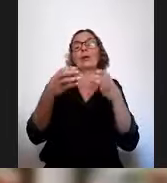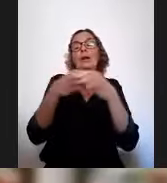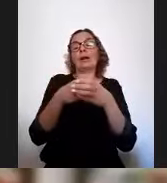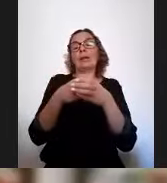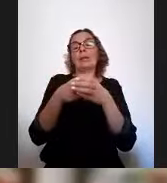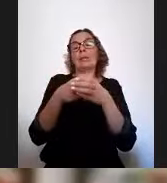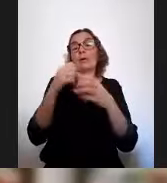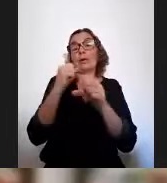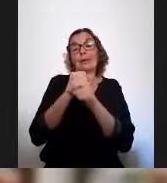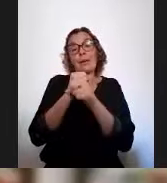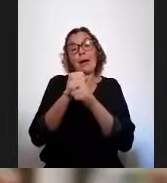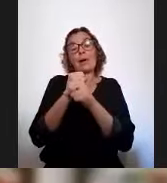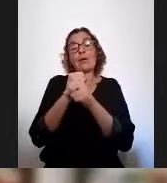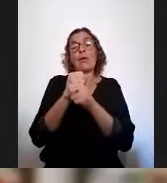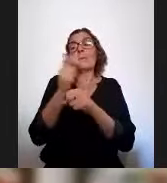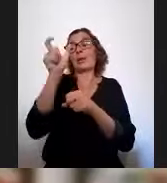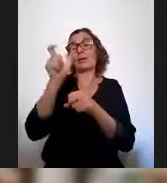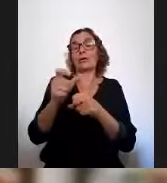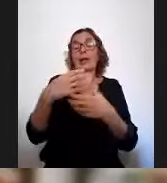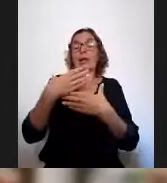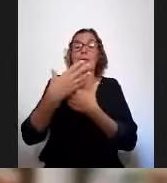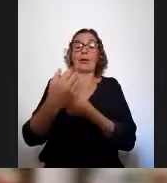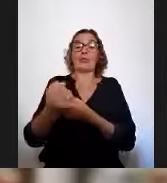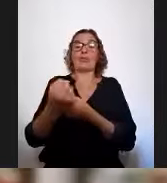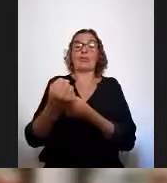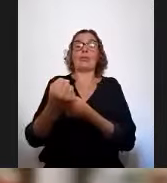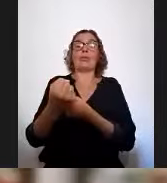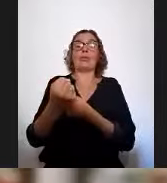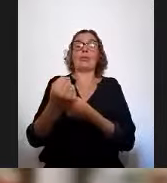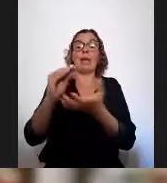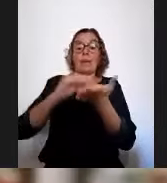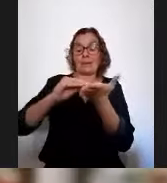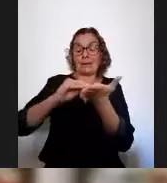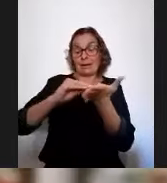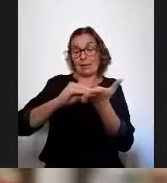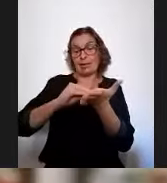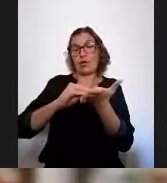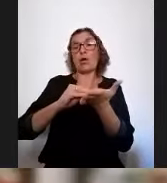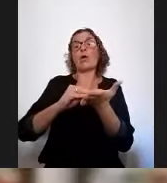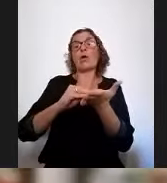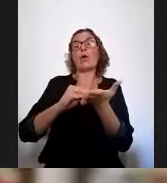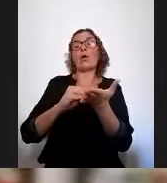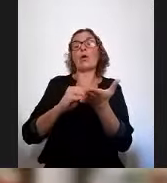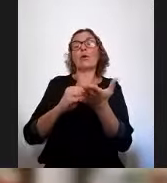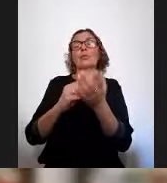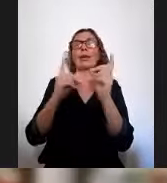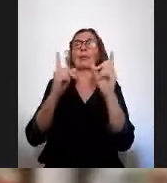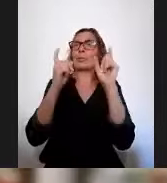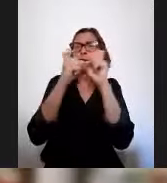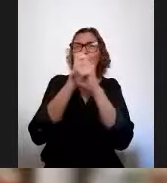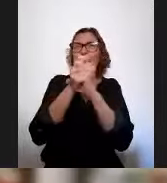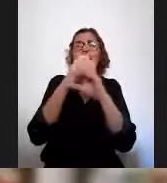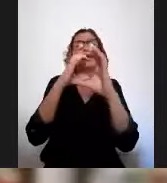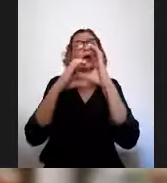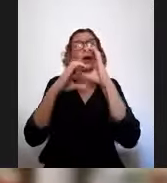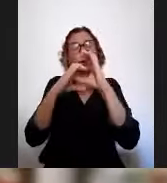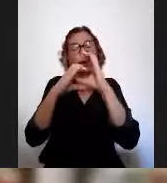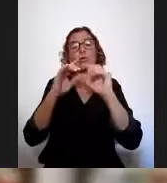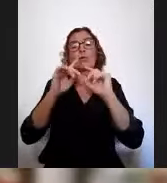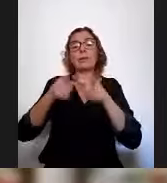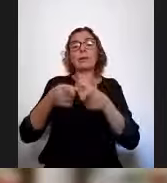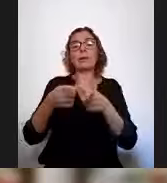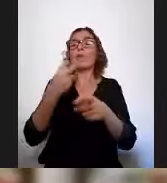laburo, gente que me ayude en la parte de administración, gente que me esté con las comunicaciones. Es decir, tenemos que